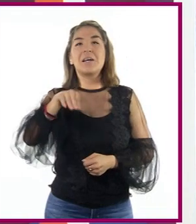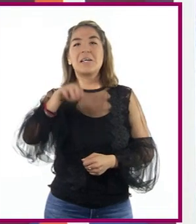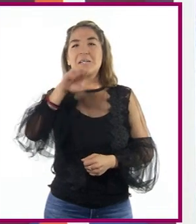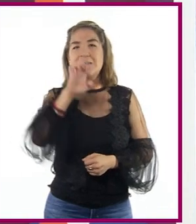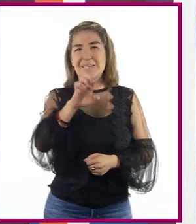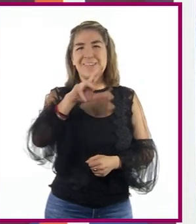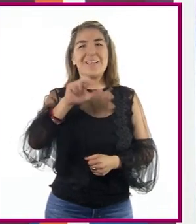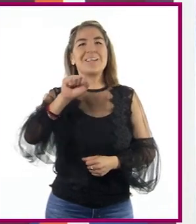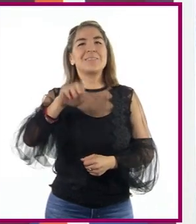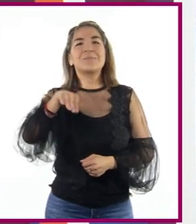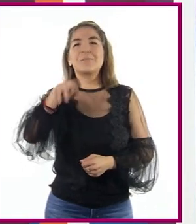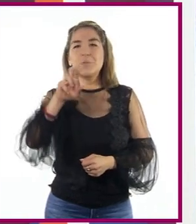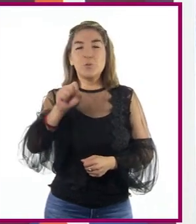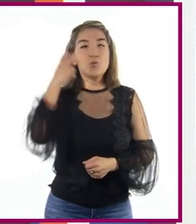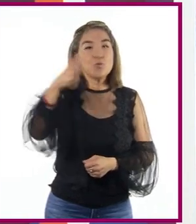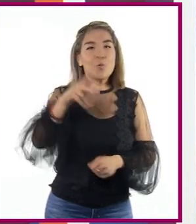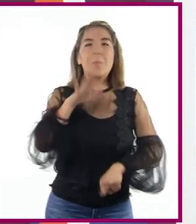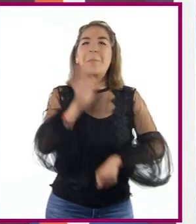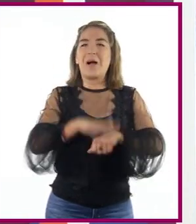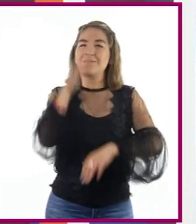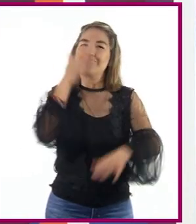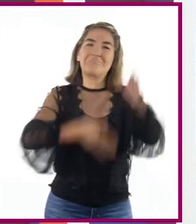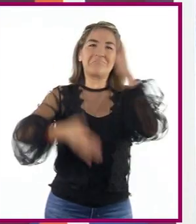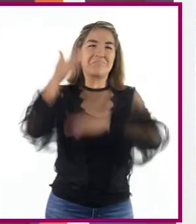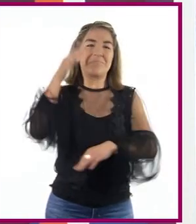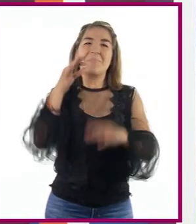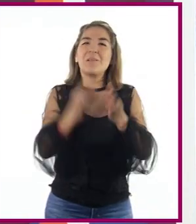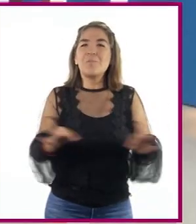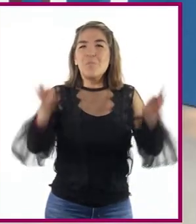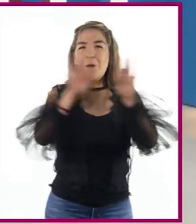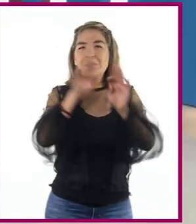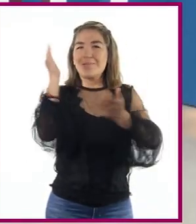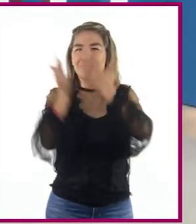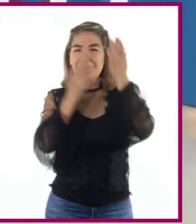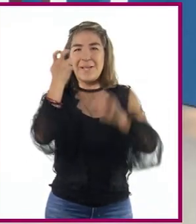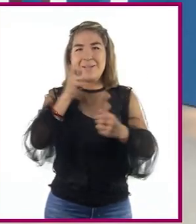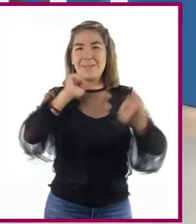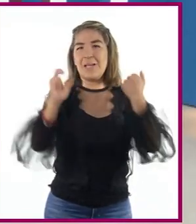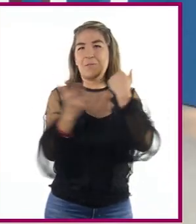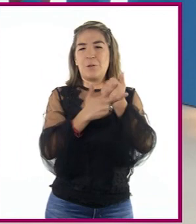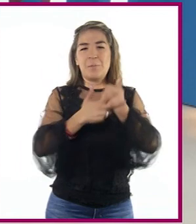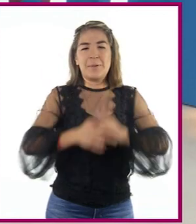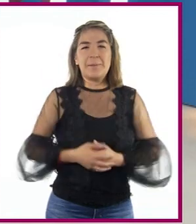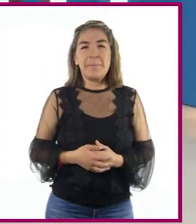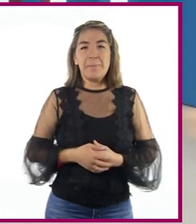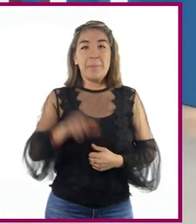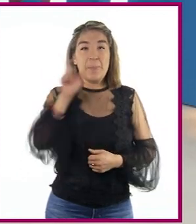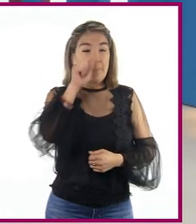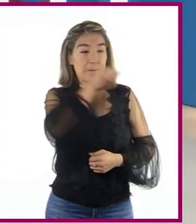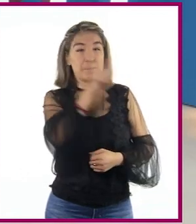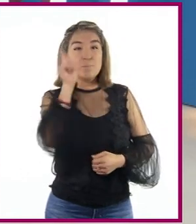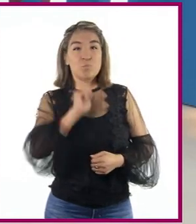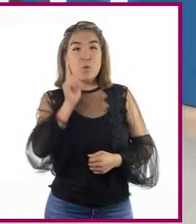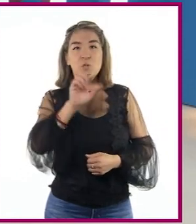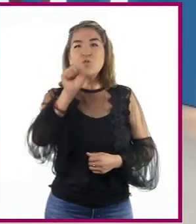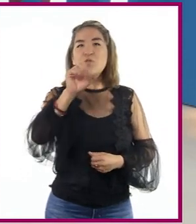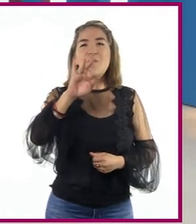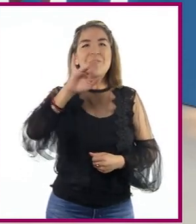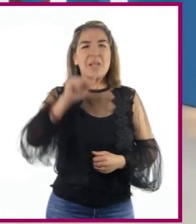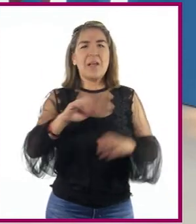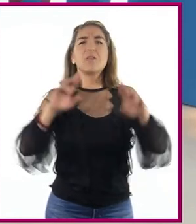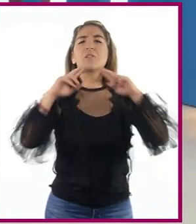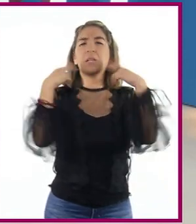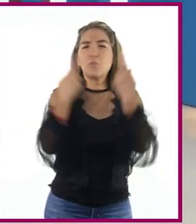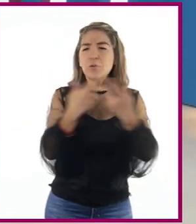de los grandes éxitos de la construcción europea. Cuando Sofía Corradi se reúne con